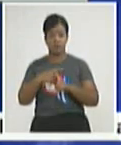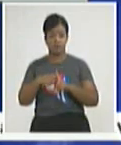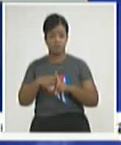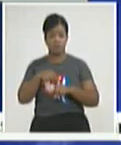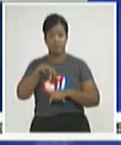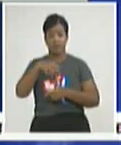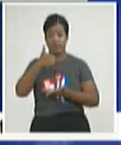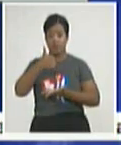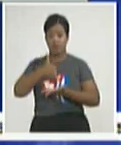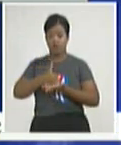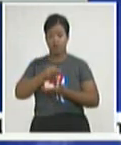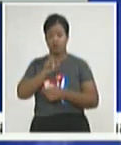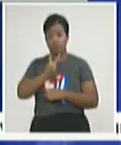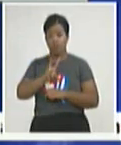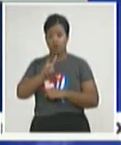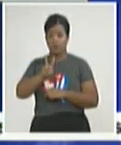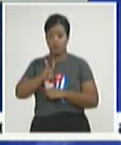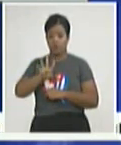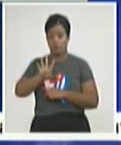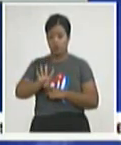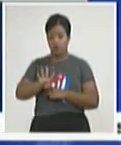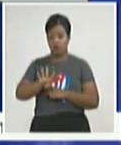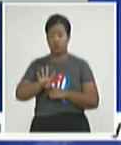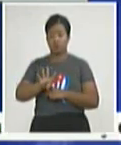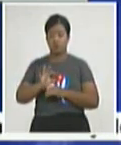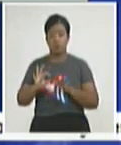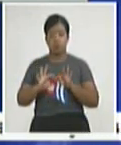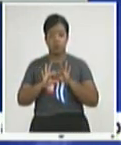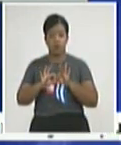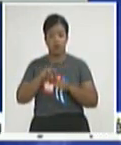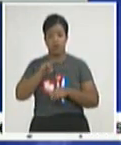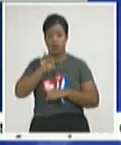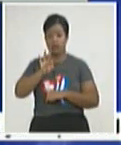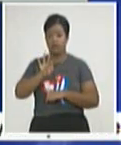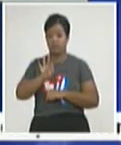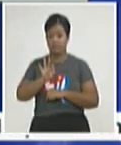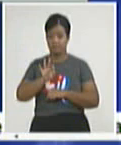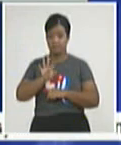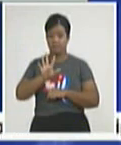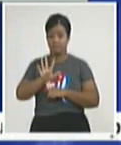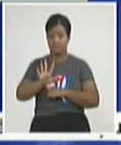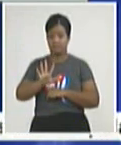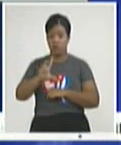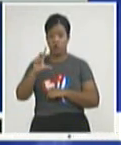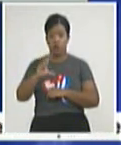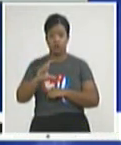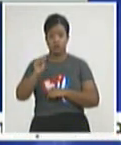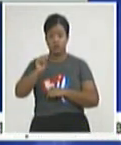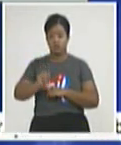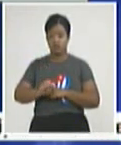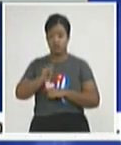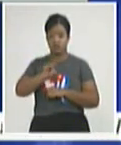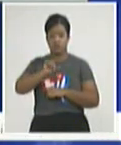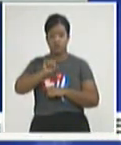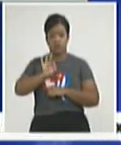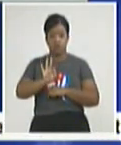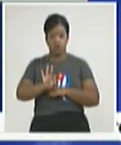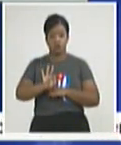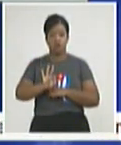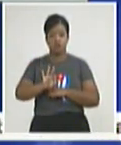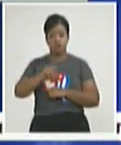del Río 224, Guane 185, Consolación del Sur 168, San